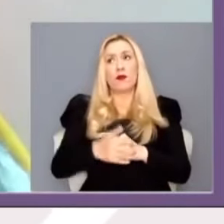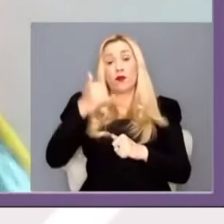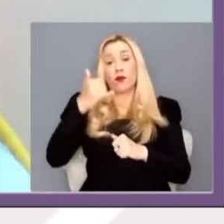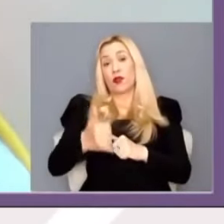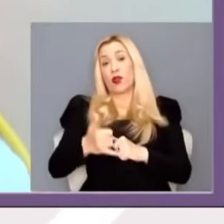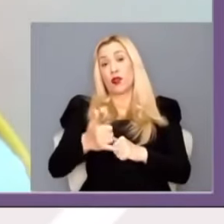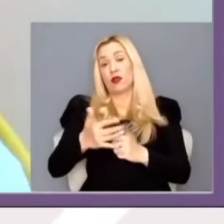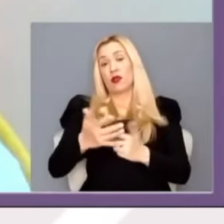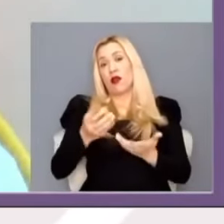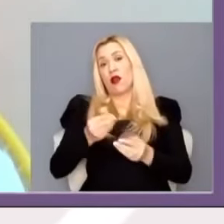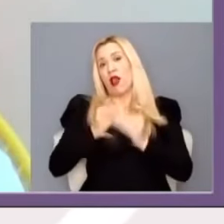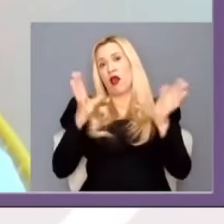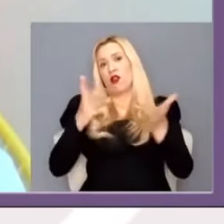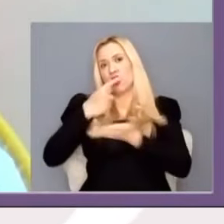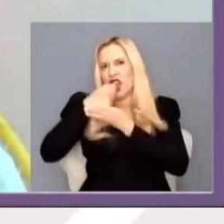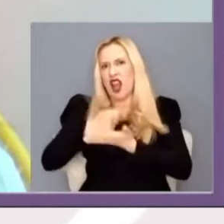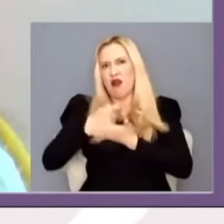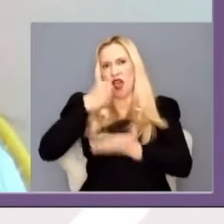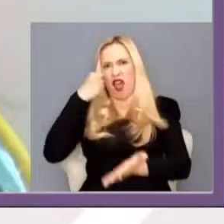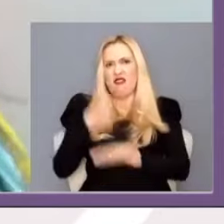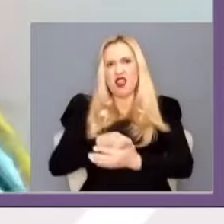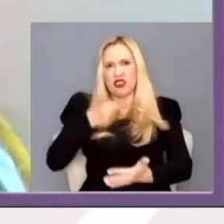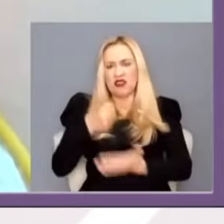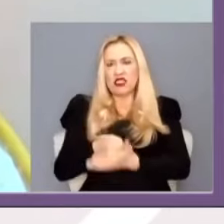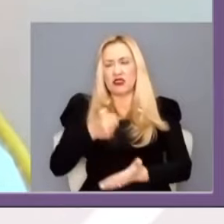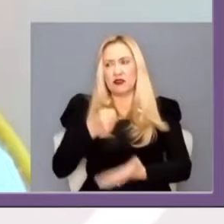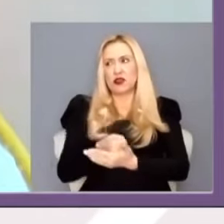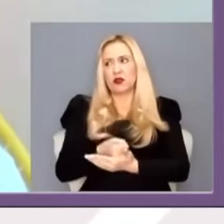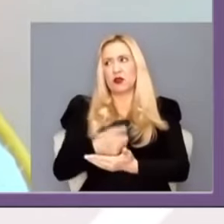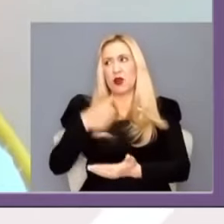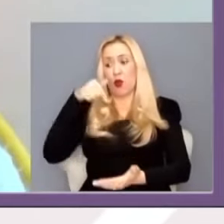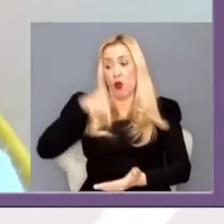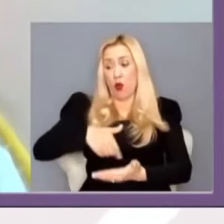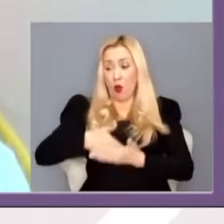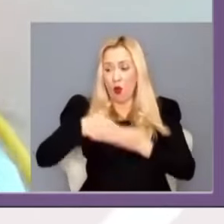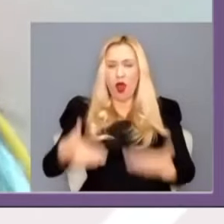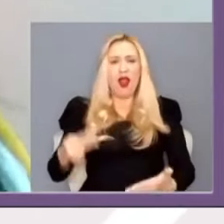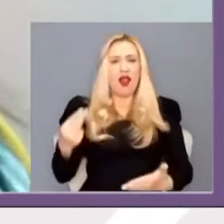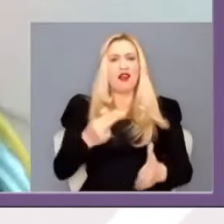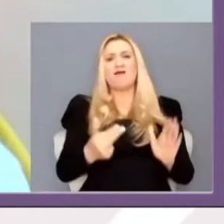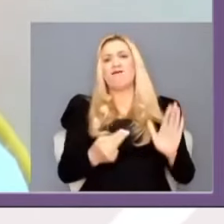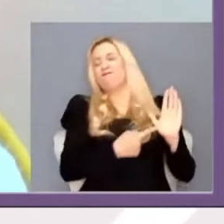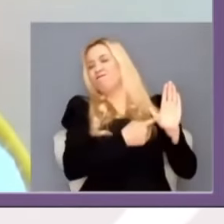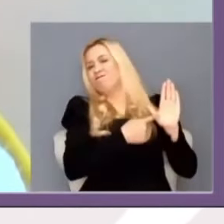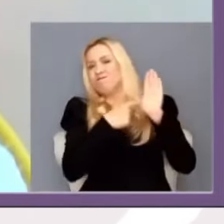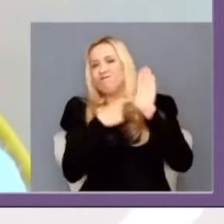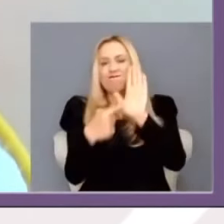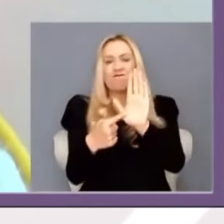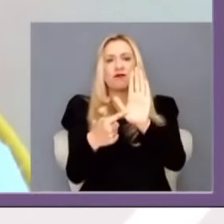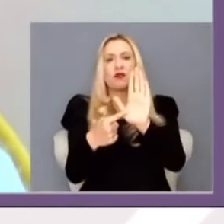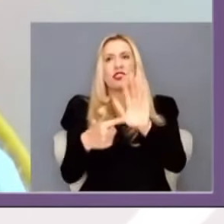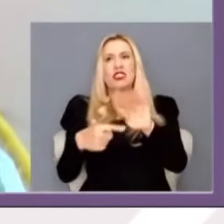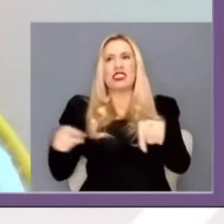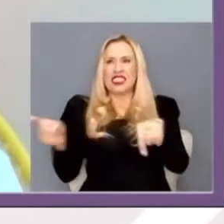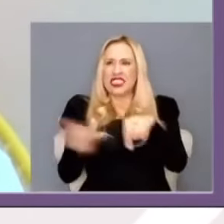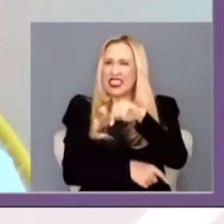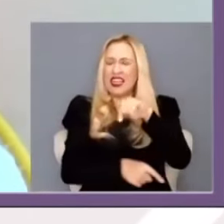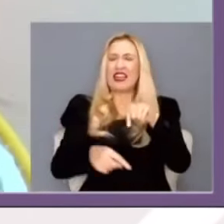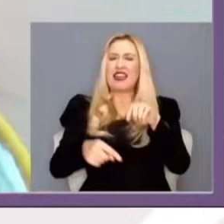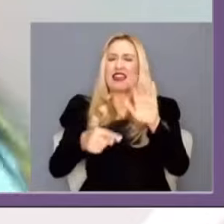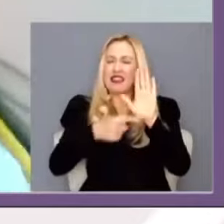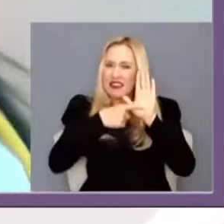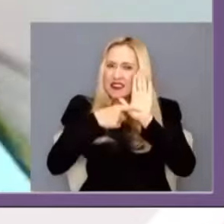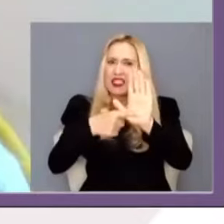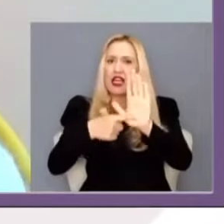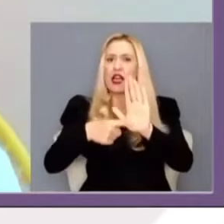ecosig. Considero que hoy más que nunca hay que visibilizar y es vital visibilizar